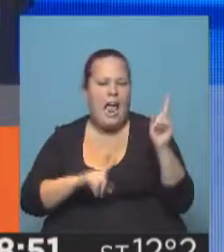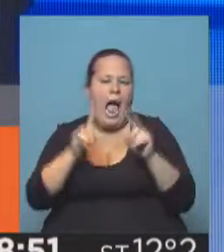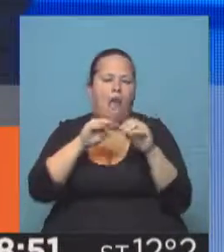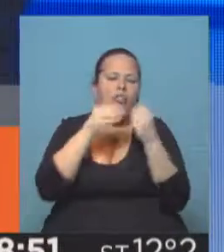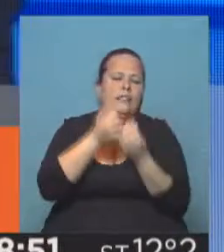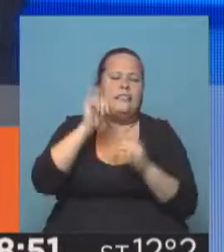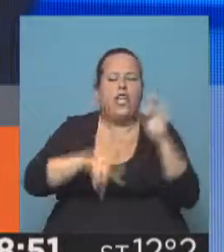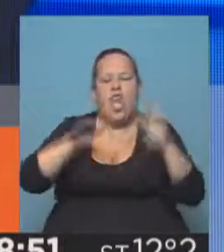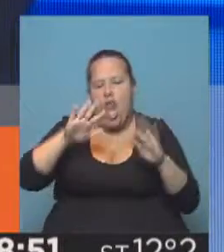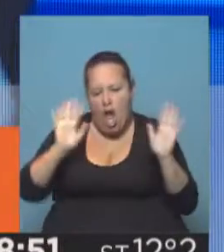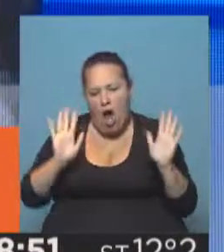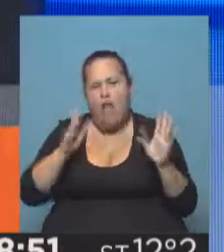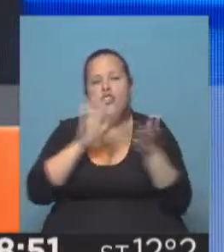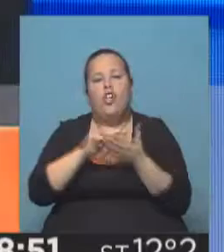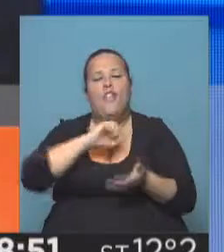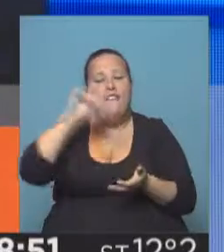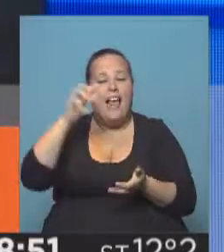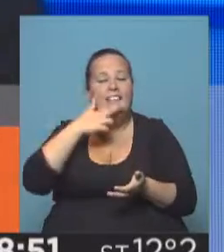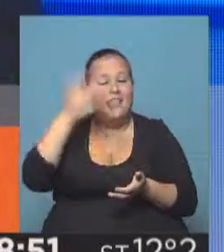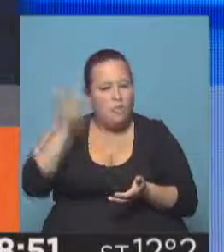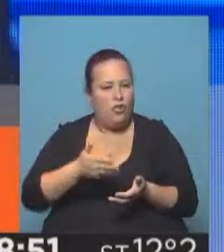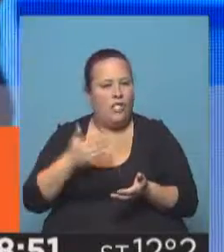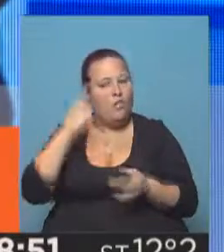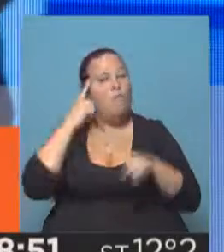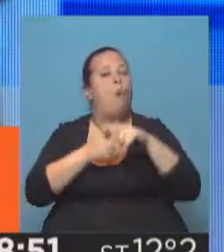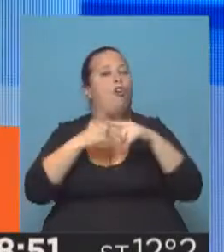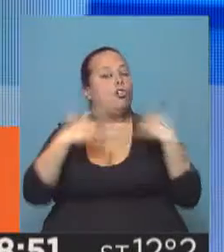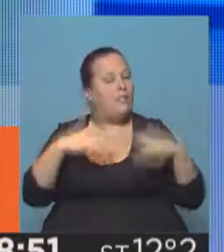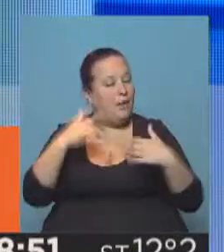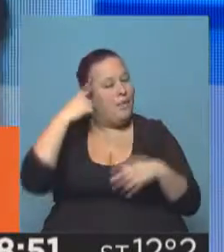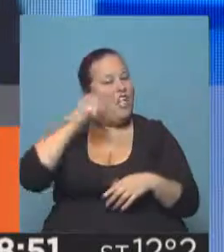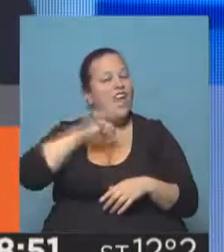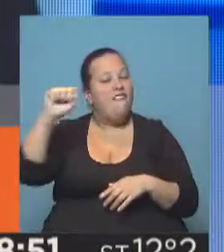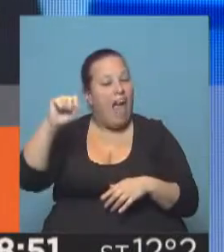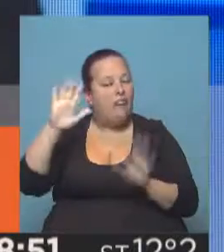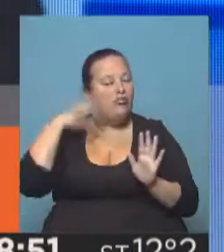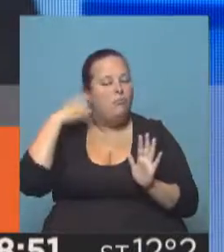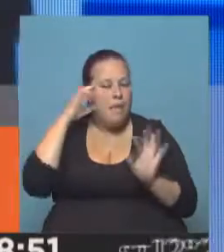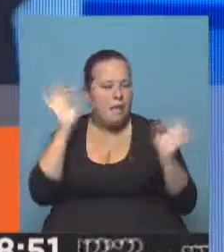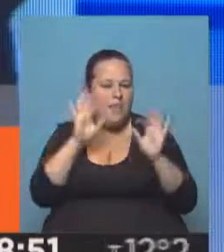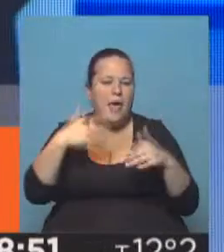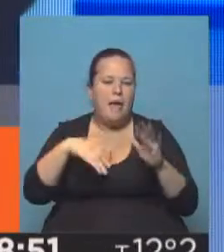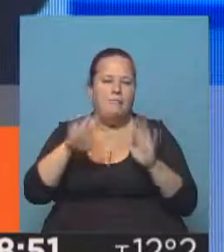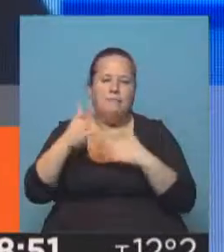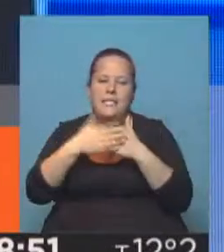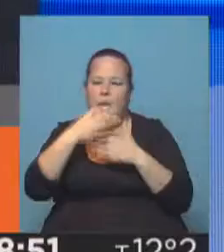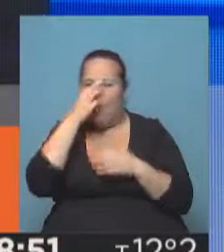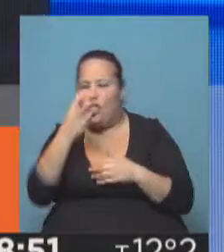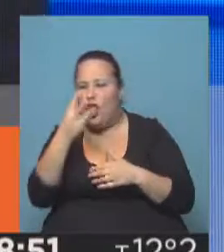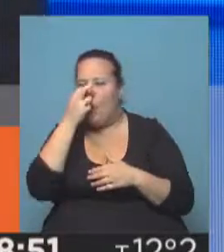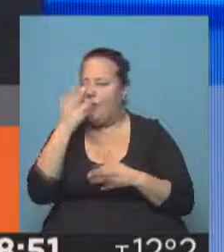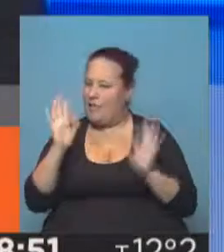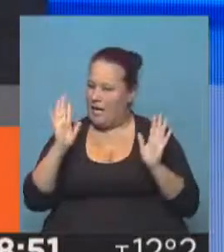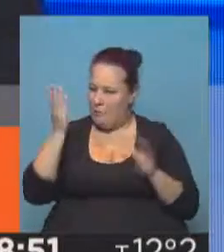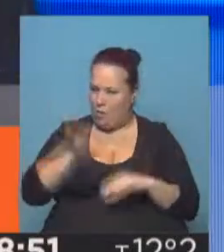cifras. Sobre todo creo que en inflación el 17% es muy optimista. Creo que la inflación, o al menos nosotros estimamos que va a ser más cercana al